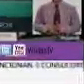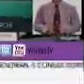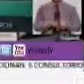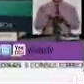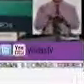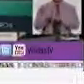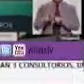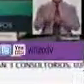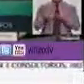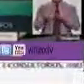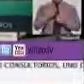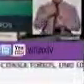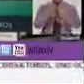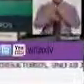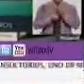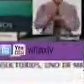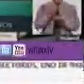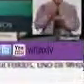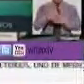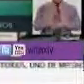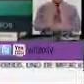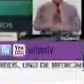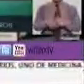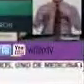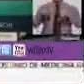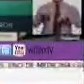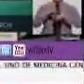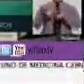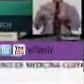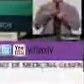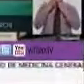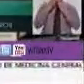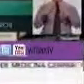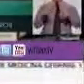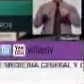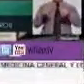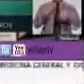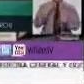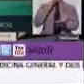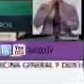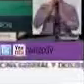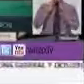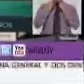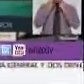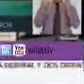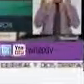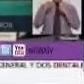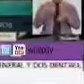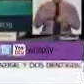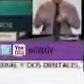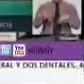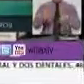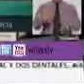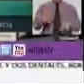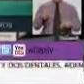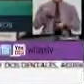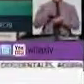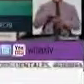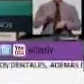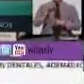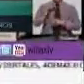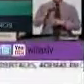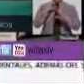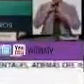Además, queremos decir que esta manipulación grosera que se ha hecho sobre esta